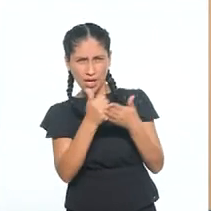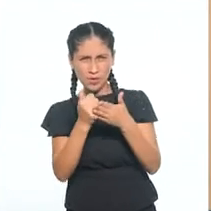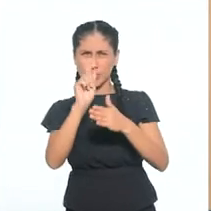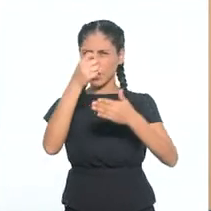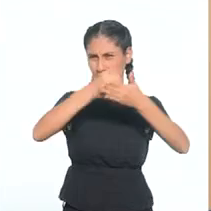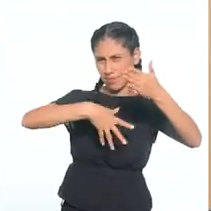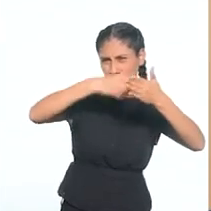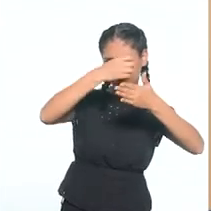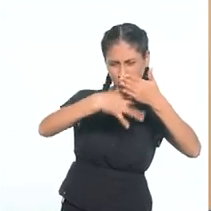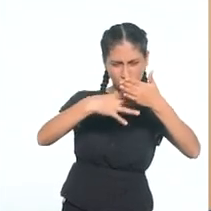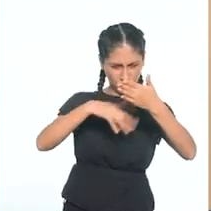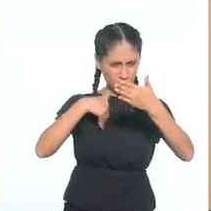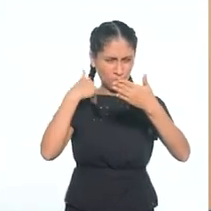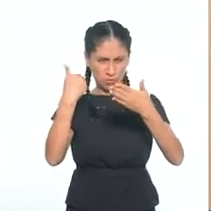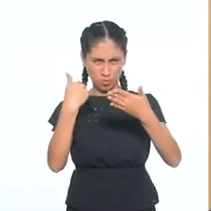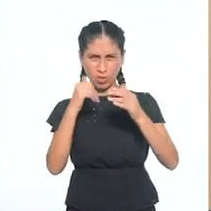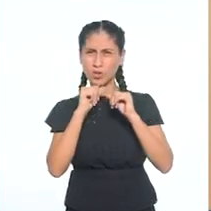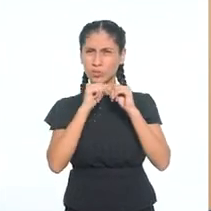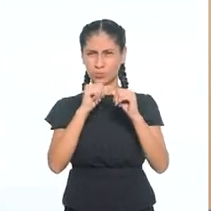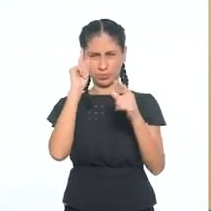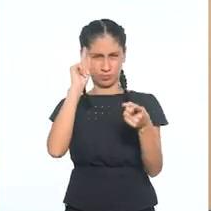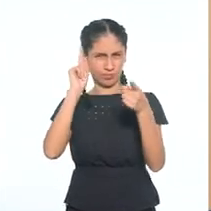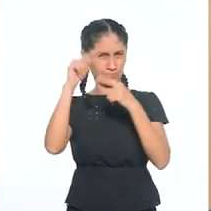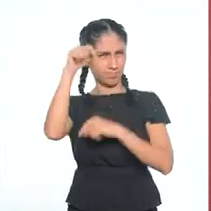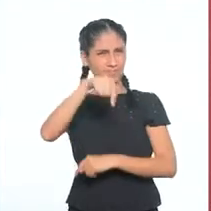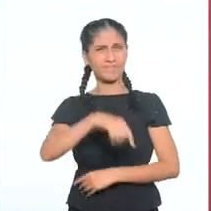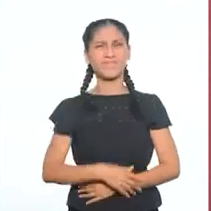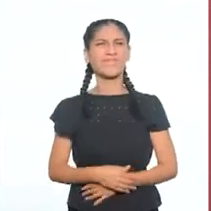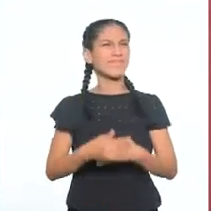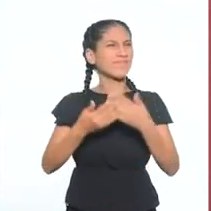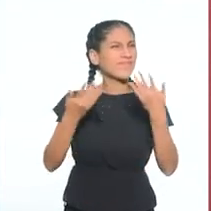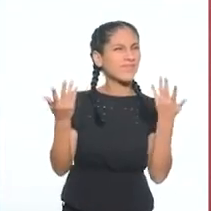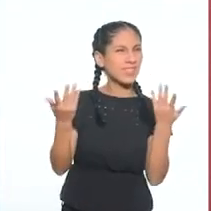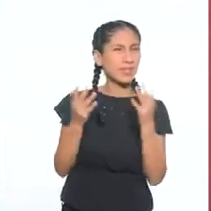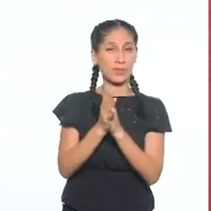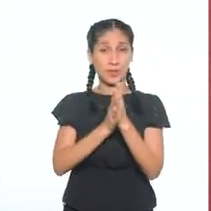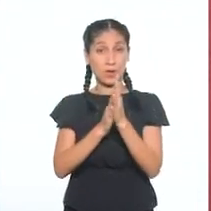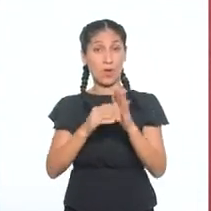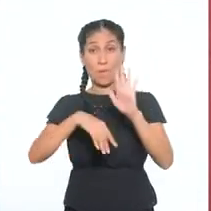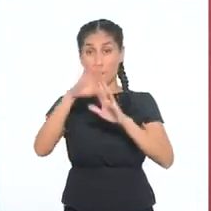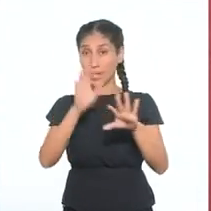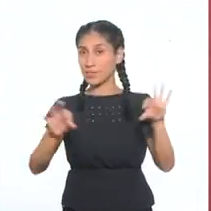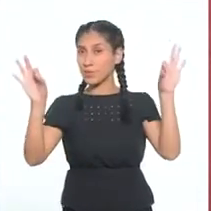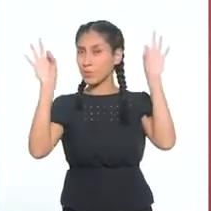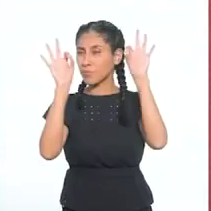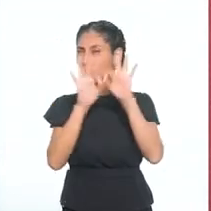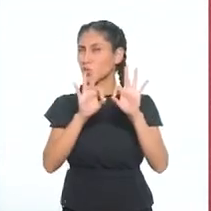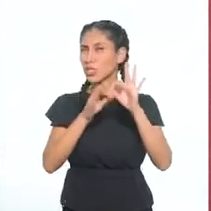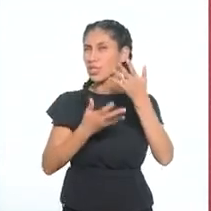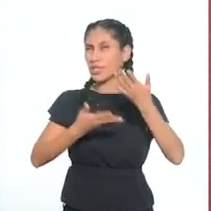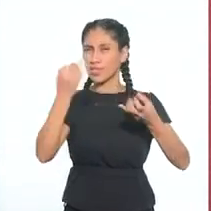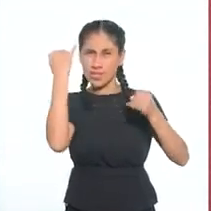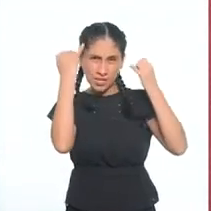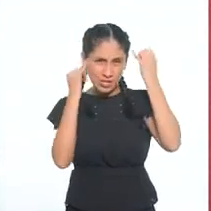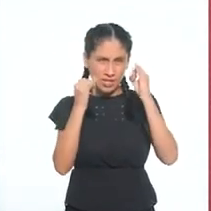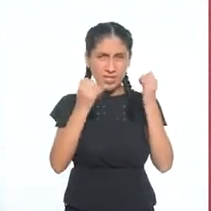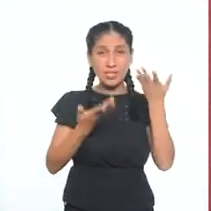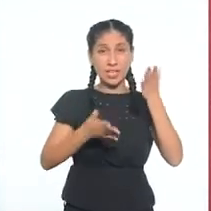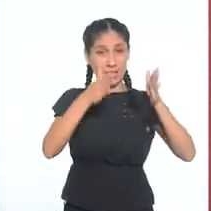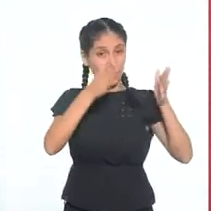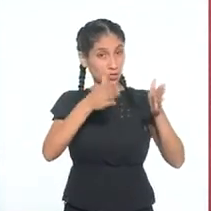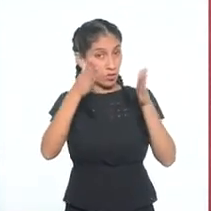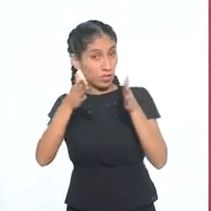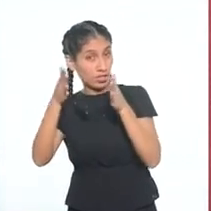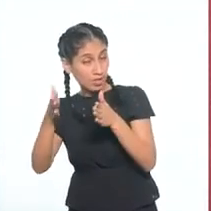de nuestro texto para lograr los fines que nos proponemos eso quiere decir que la función más importante en la jerarquización de ideas es